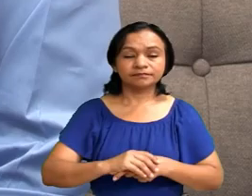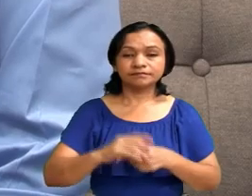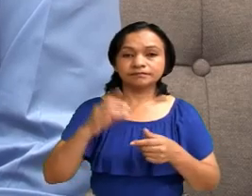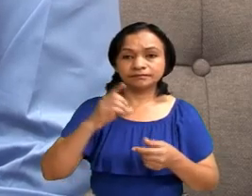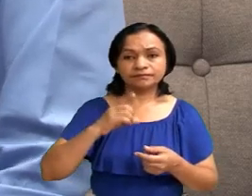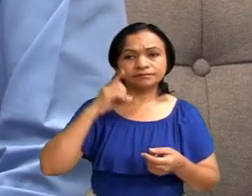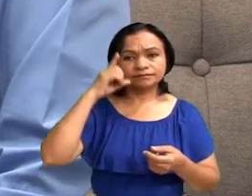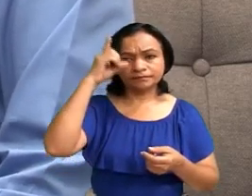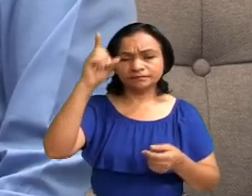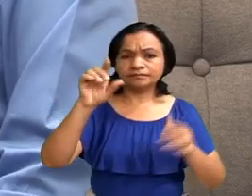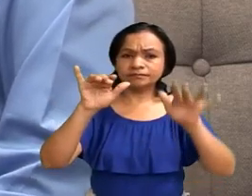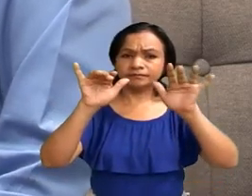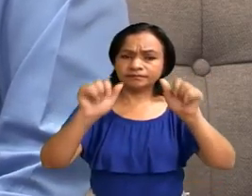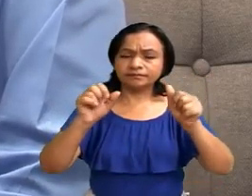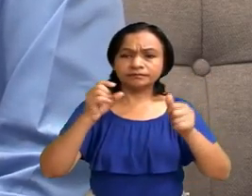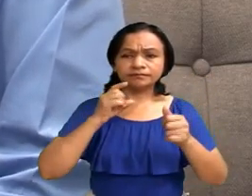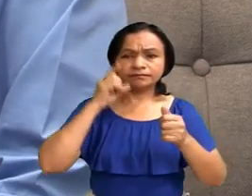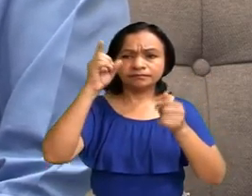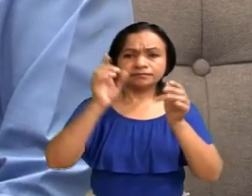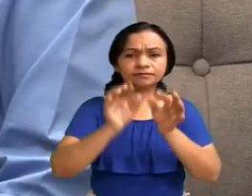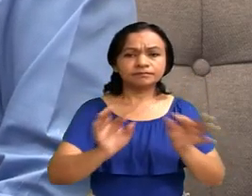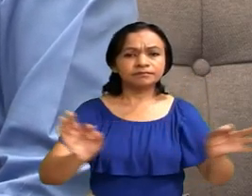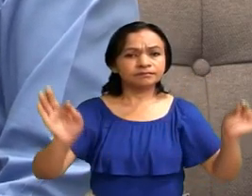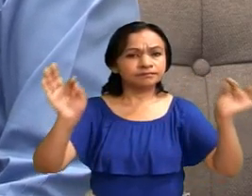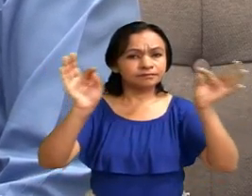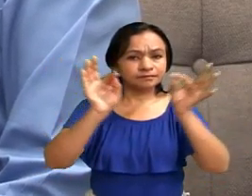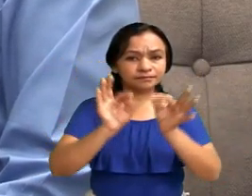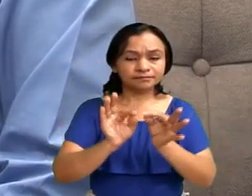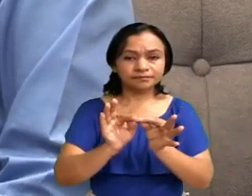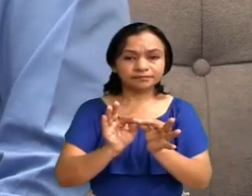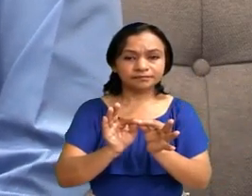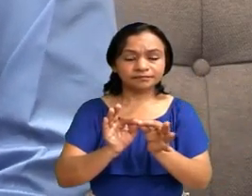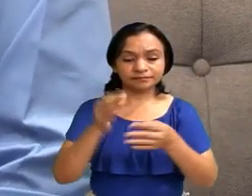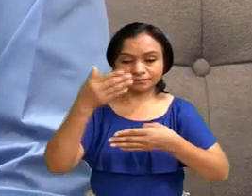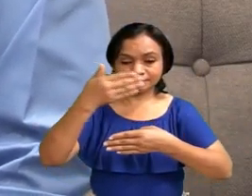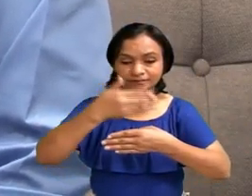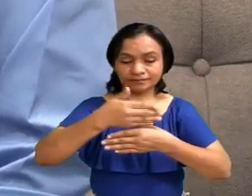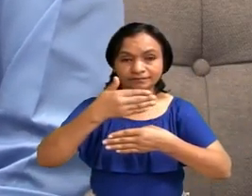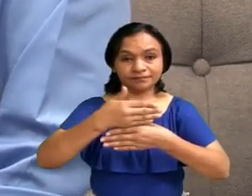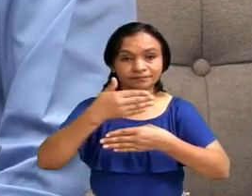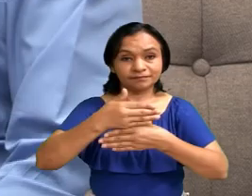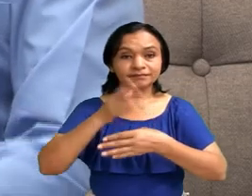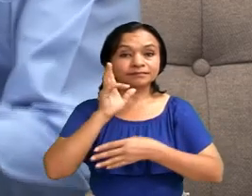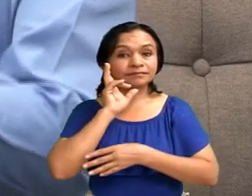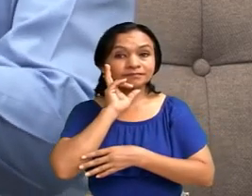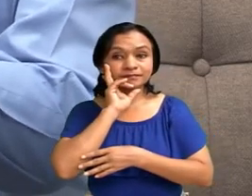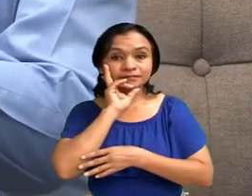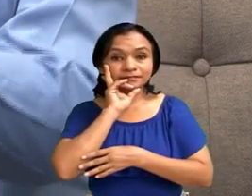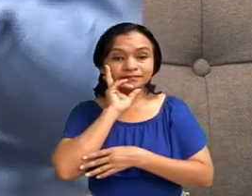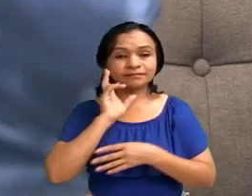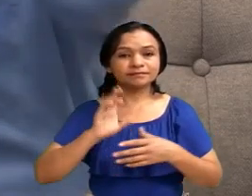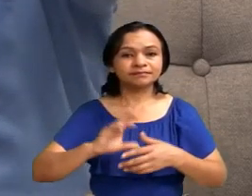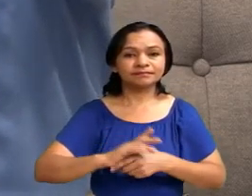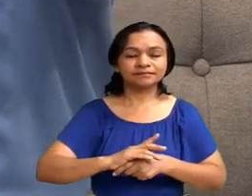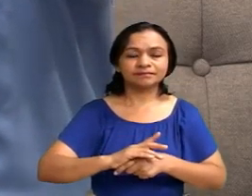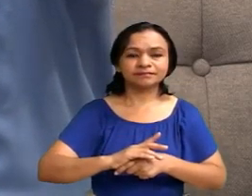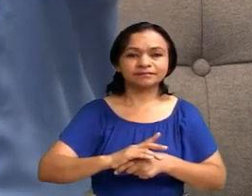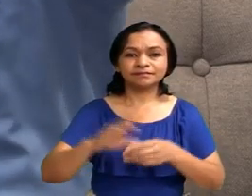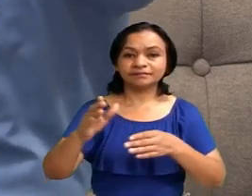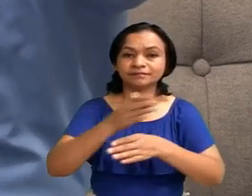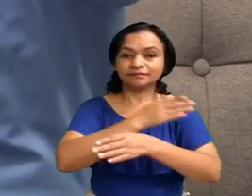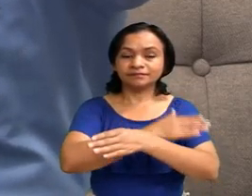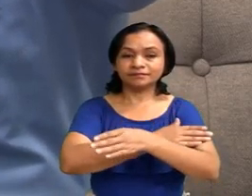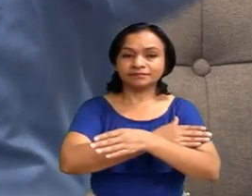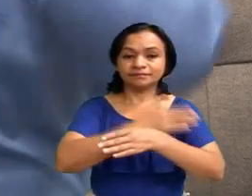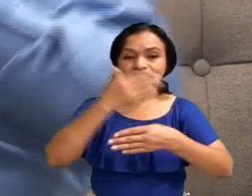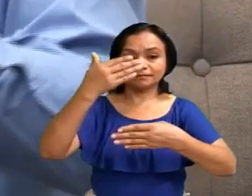desarrollando ya con un avance bastante importante en el Teatro Rubén Darío. Allí las luces del